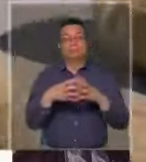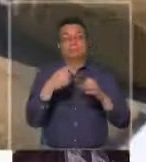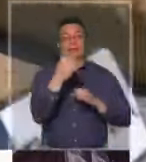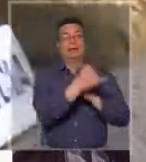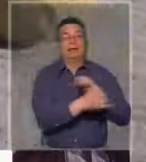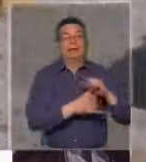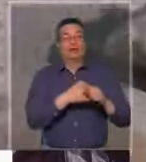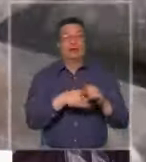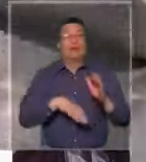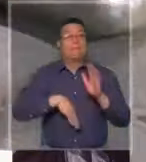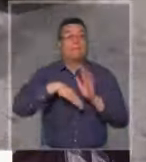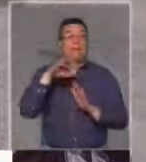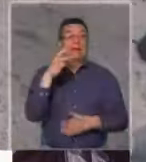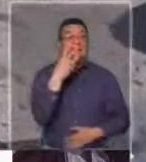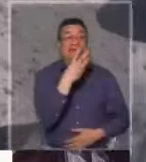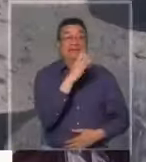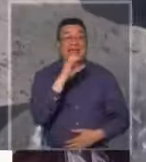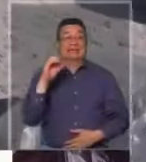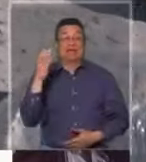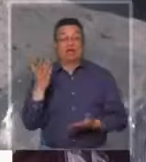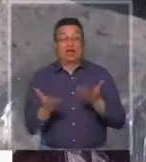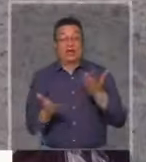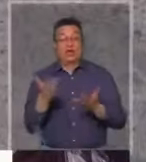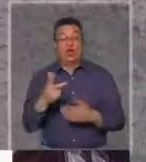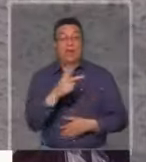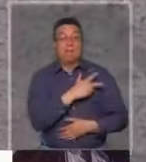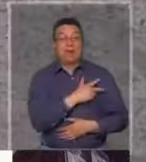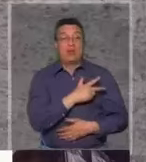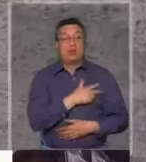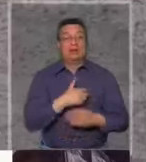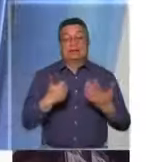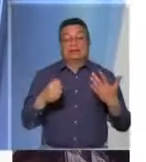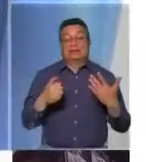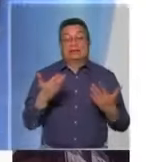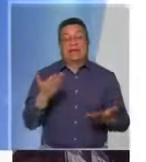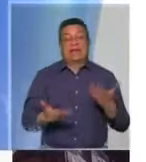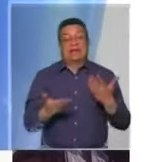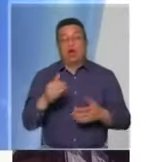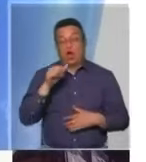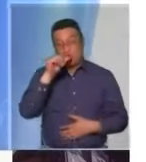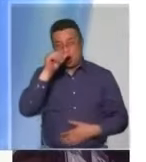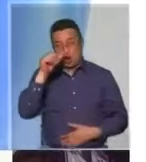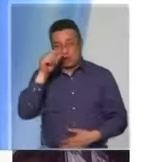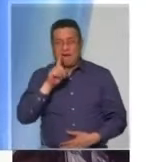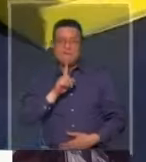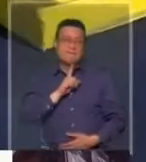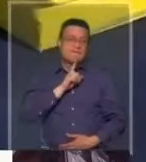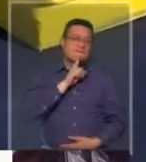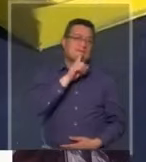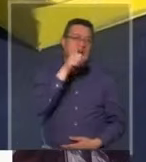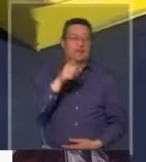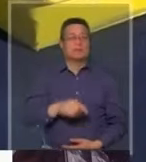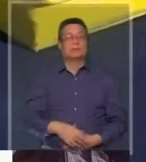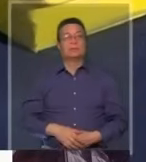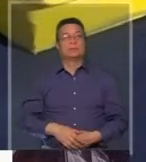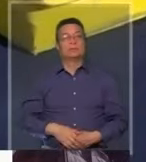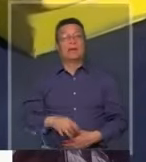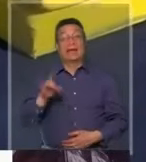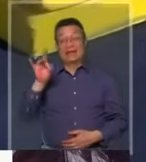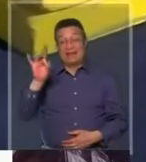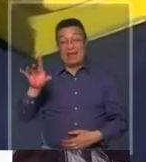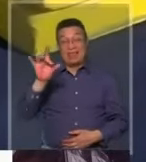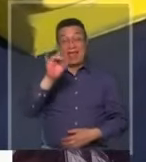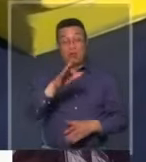incautar más de 300 kg de marihuana y 60 kg de cocaína de alta pureza cada uno de los